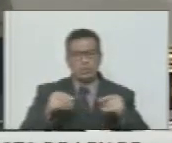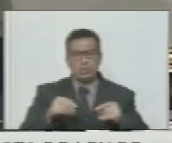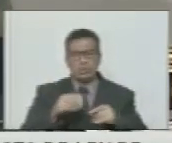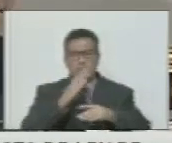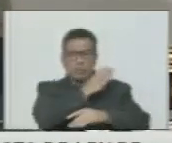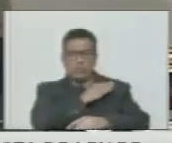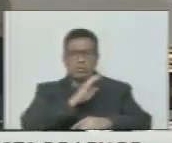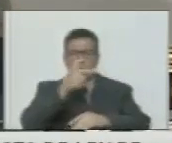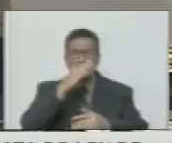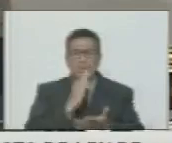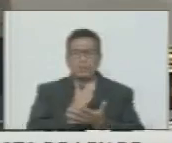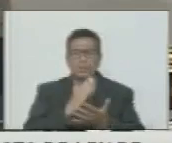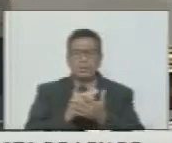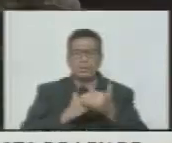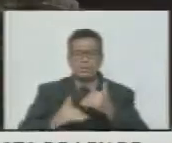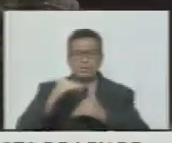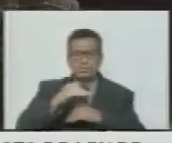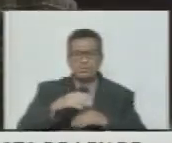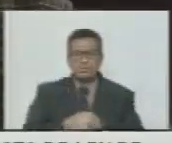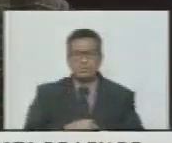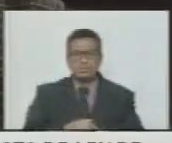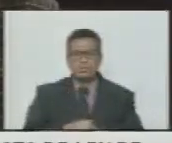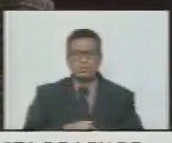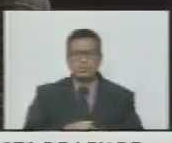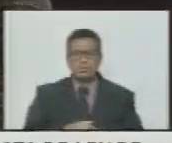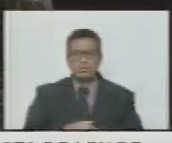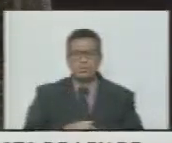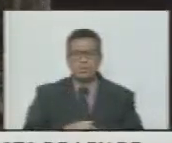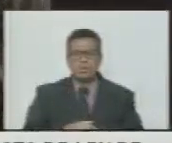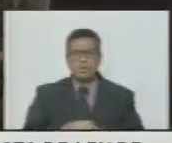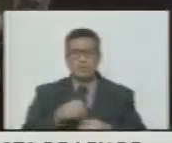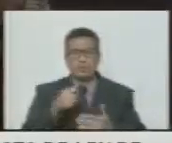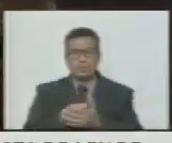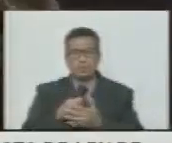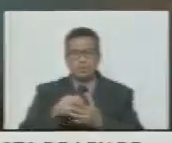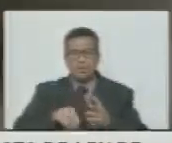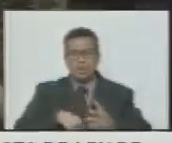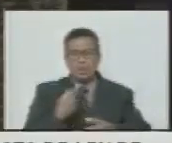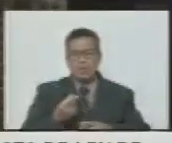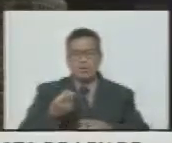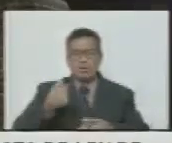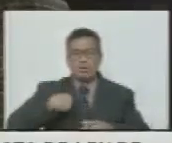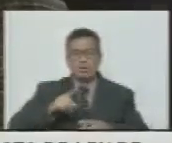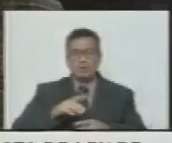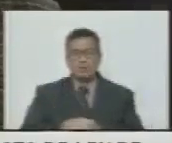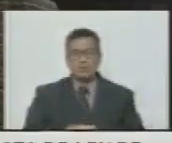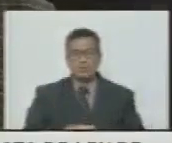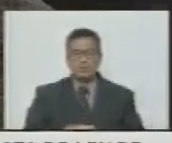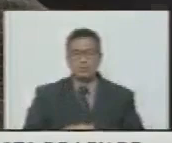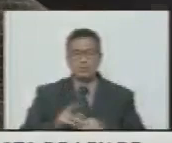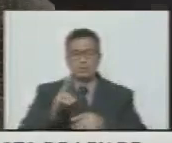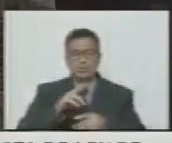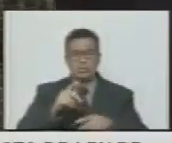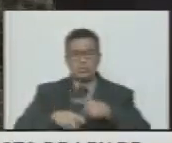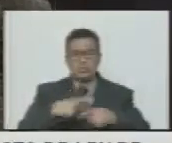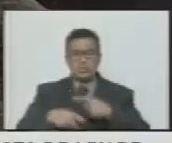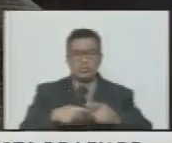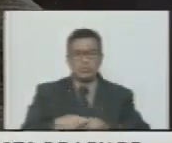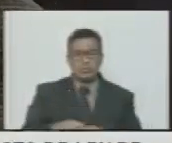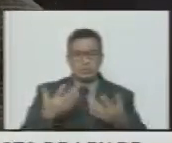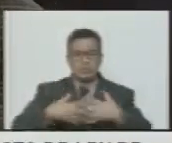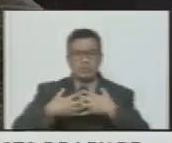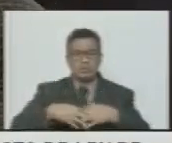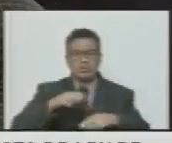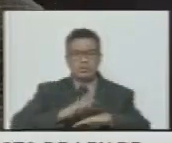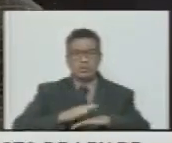quieren quedarse todos en la junta directiva, como siempre. No, la contribución o la capacidad debe ser de la unidad productiva,